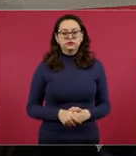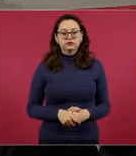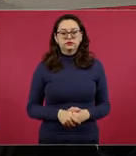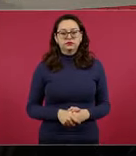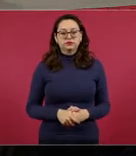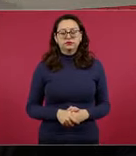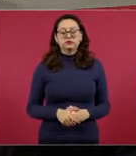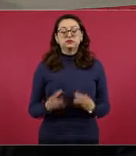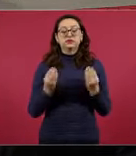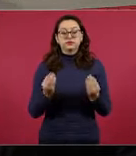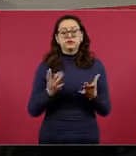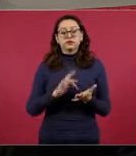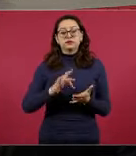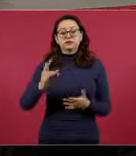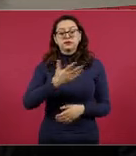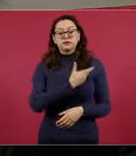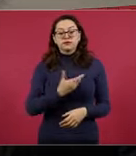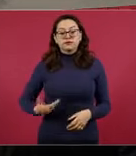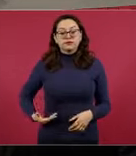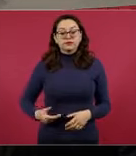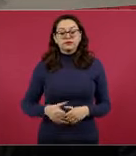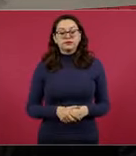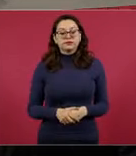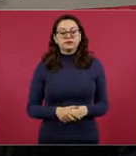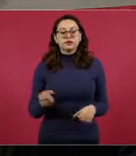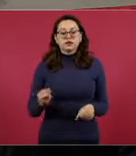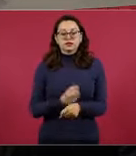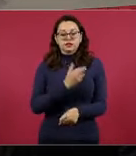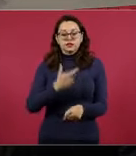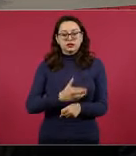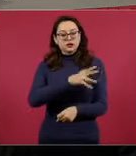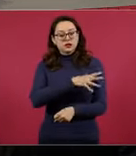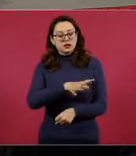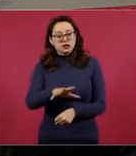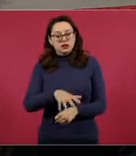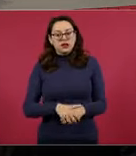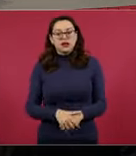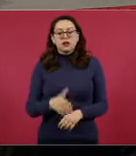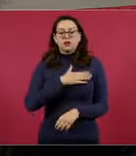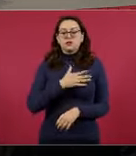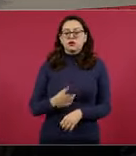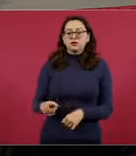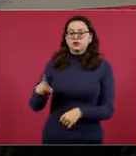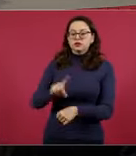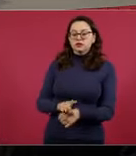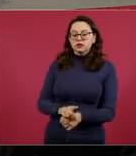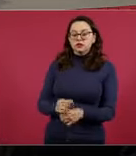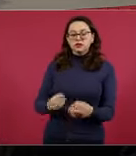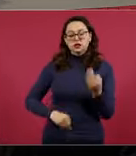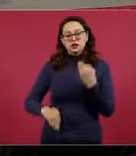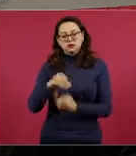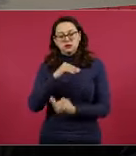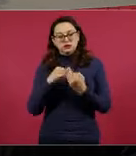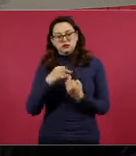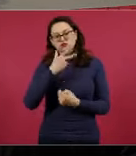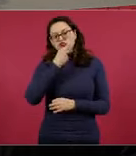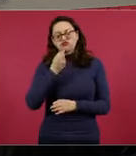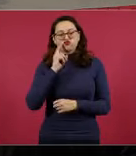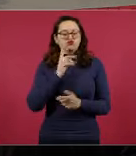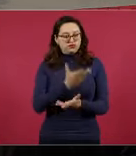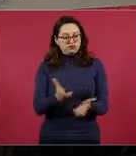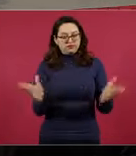Muchas gracias. Con su permiso, señor presidente, secretario general, muy buenos días a todas y a todos. Durante muchos años, en